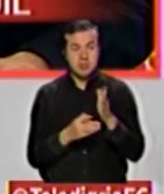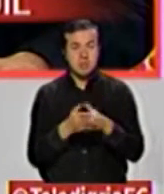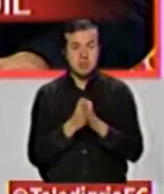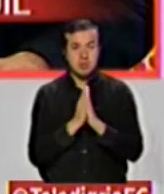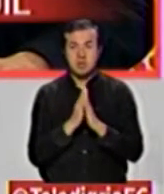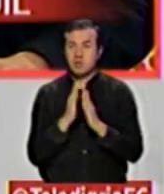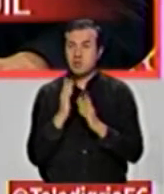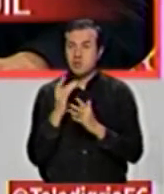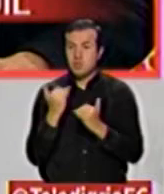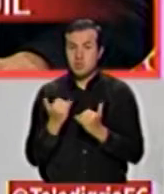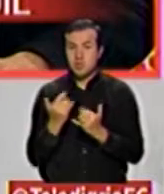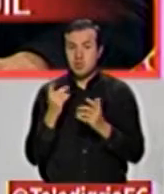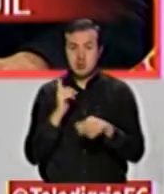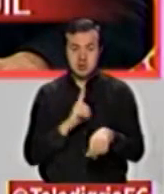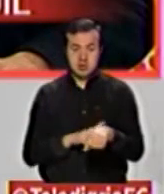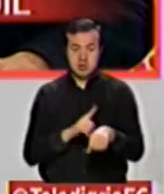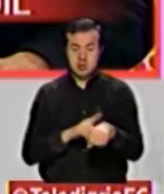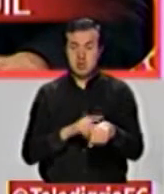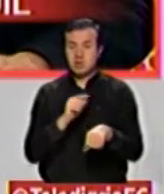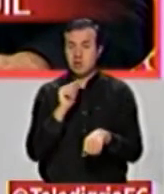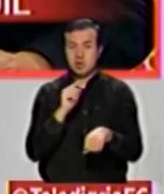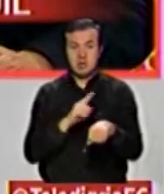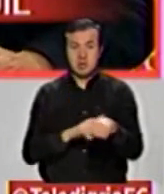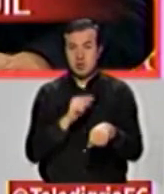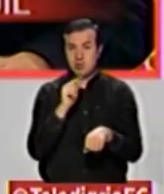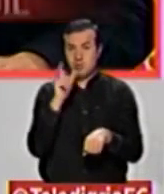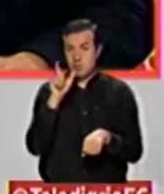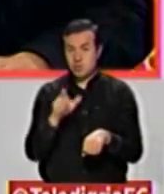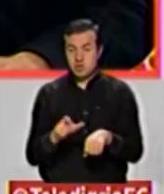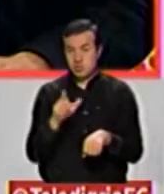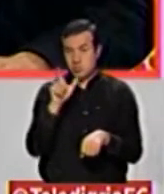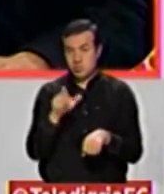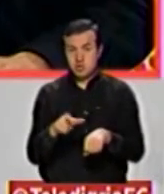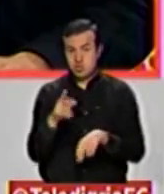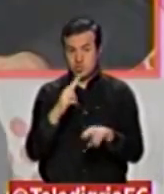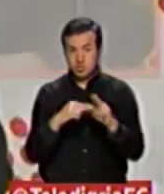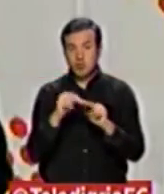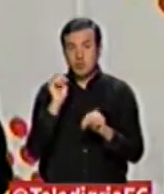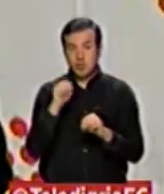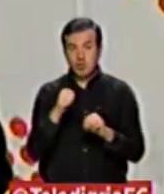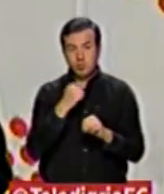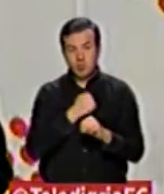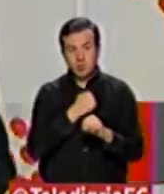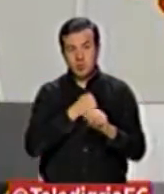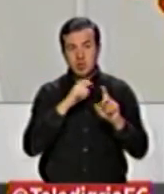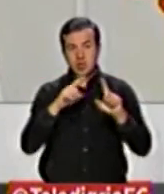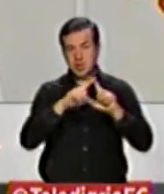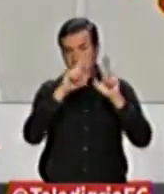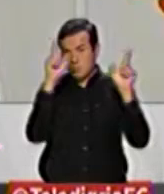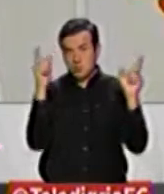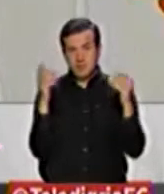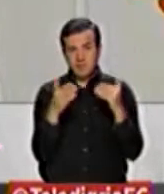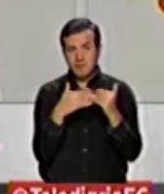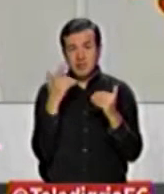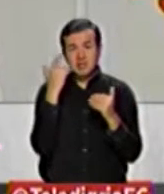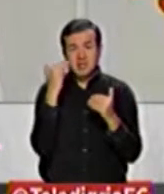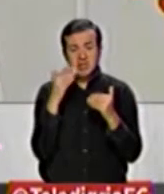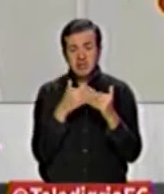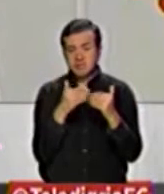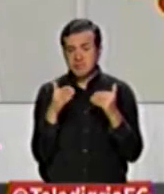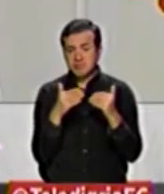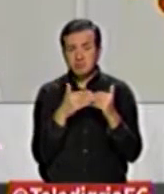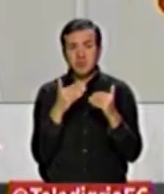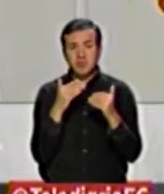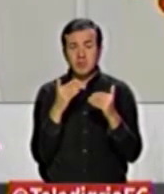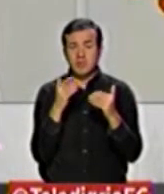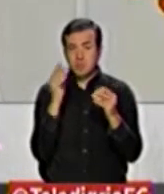Básicamente las ventajas es el tiempo en que el usuario, el emprendedor, puede constituir una compañía en días prácticamente, aunque el proceso